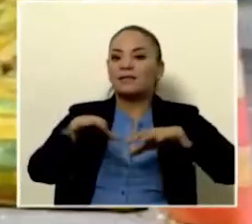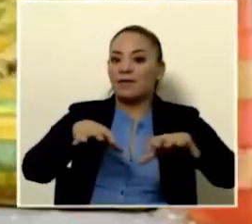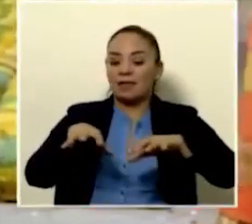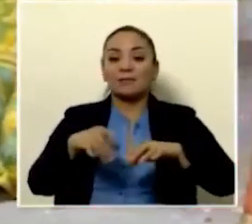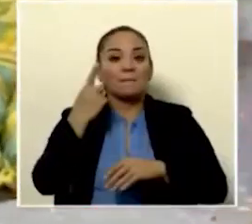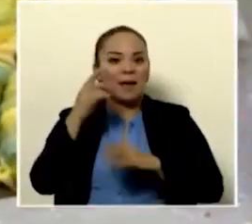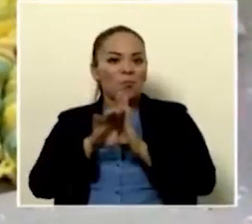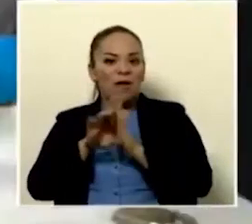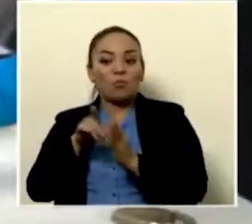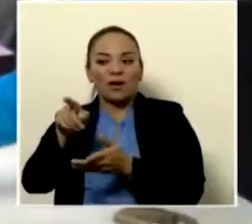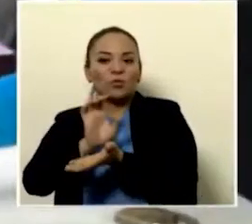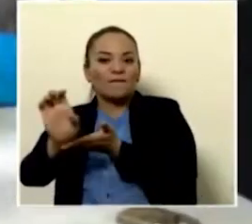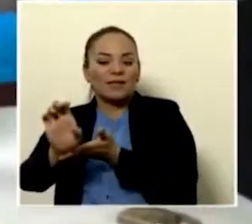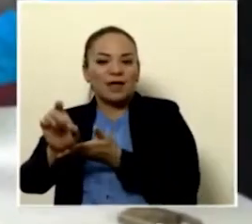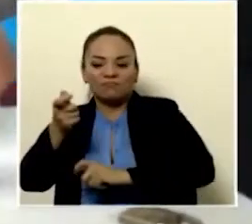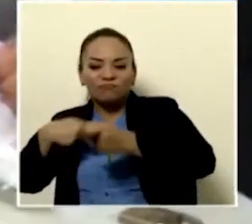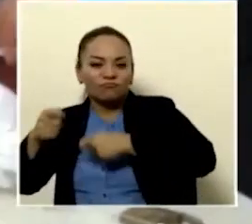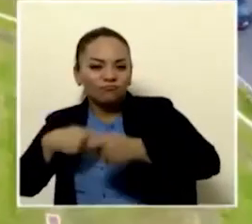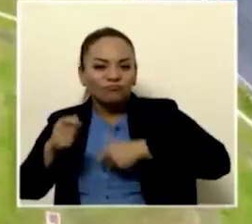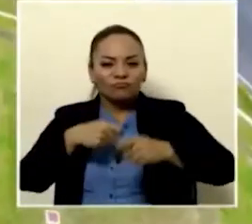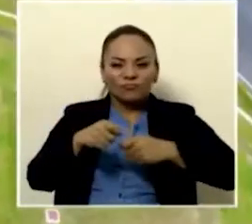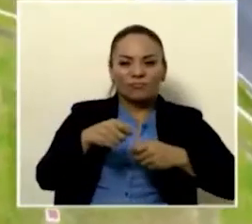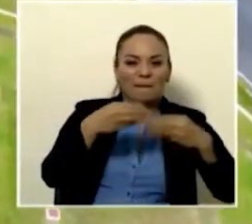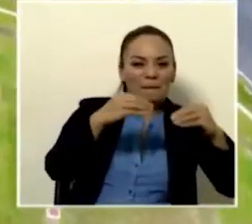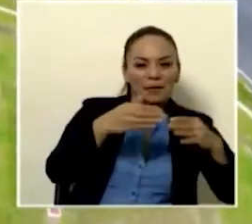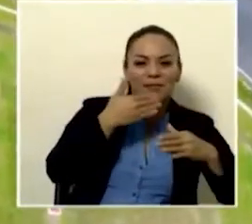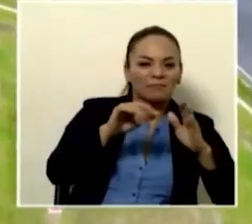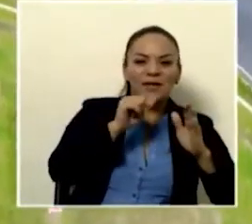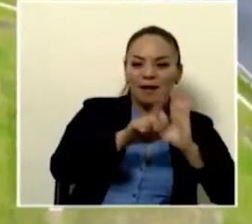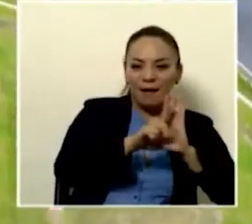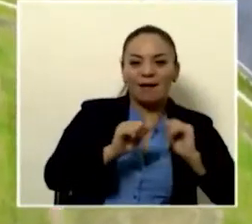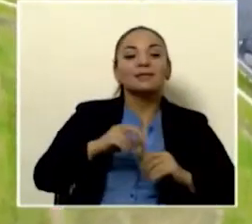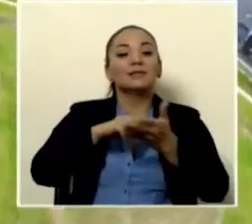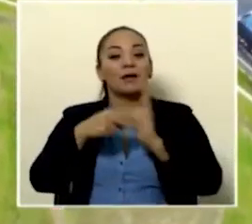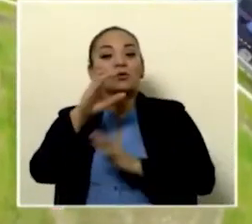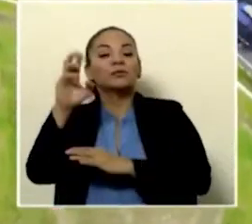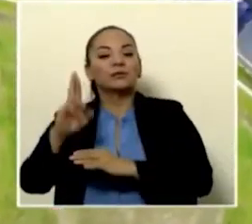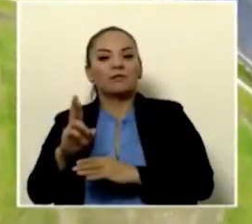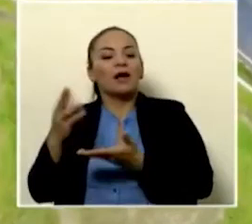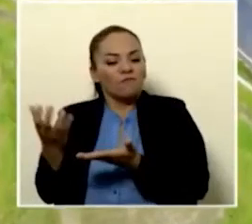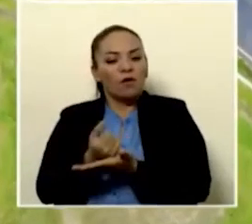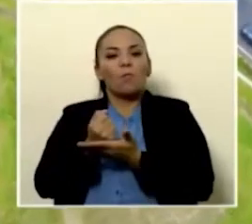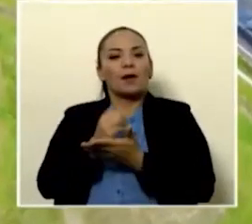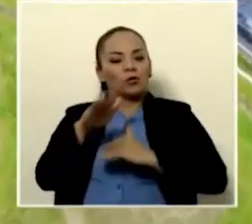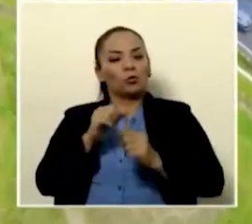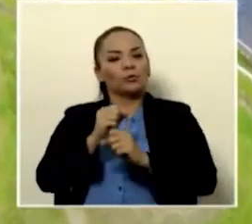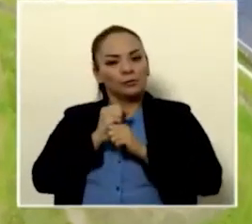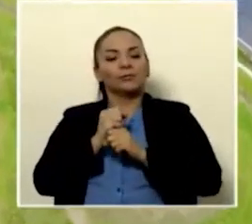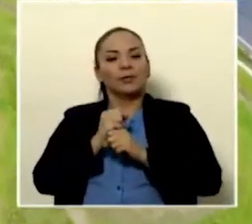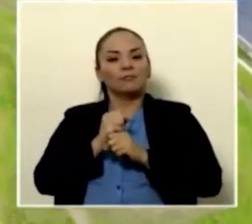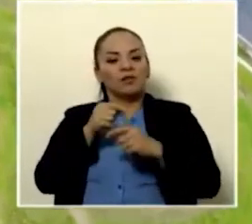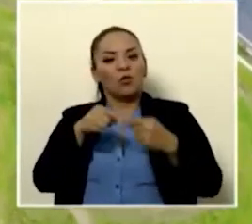ilícitas como narcotráfico, contrabando, entre otras. Costa Rica recupera su soberanía contra el narcotráfico con